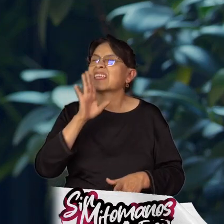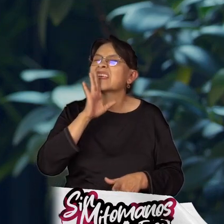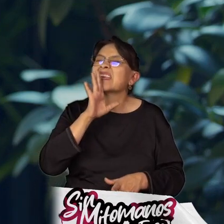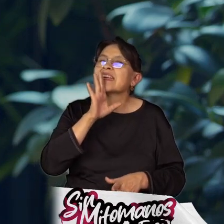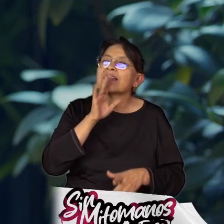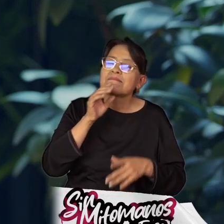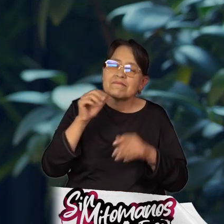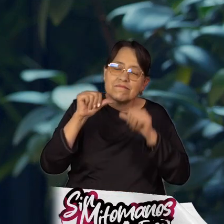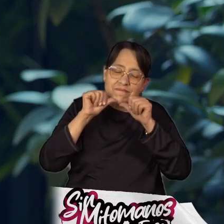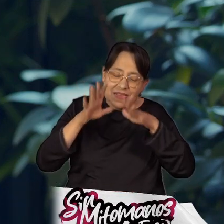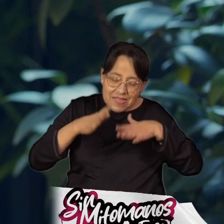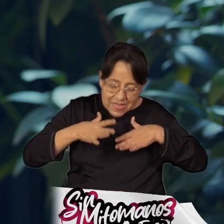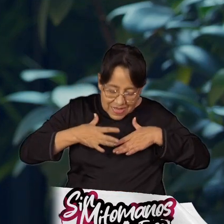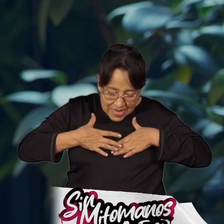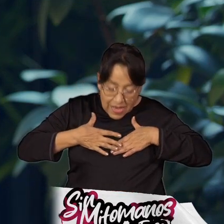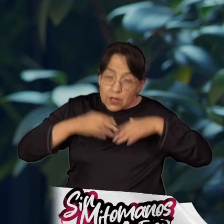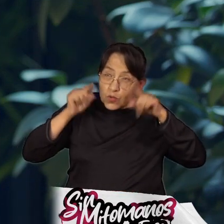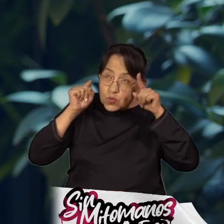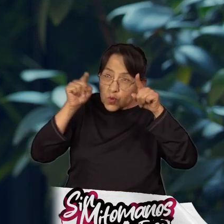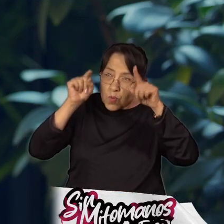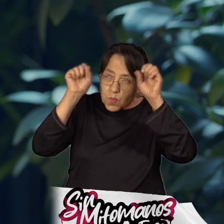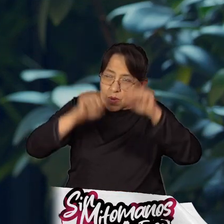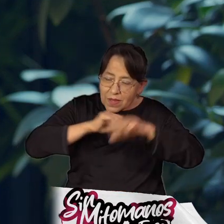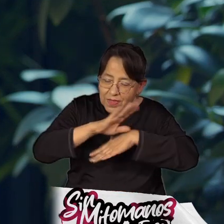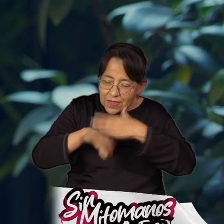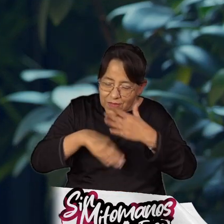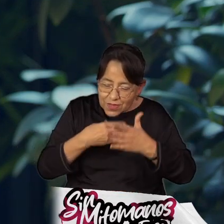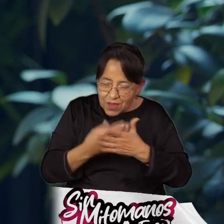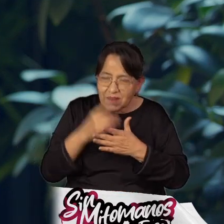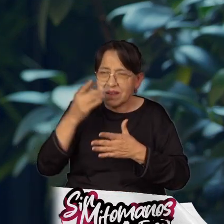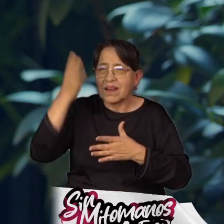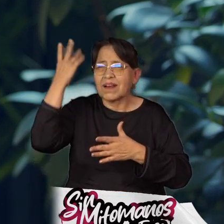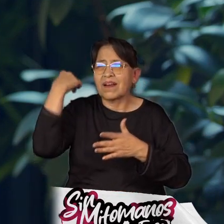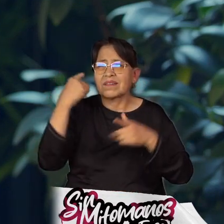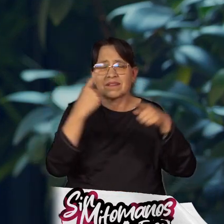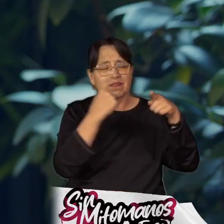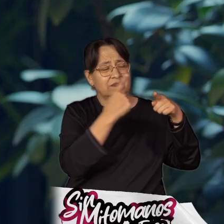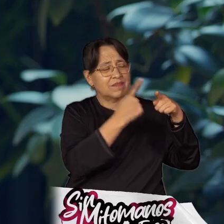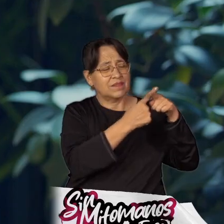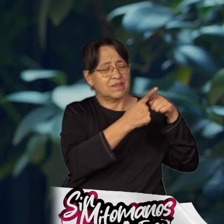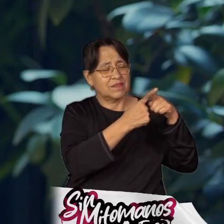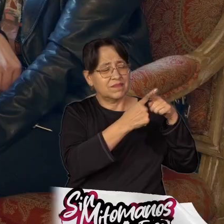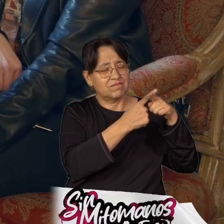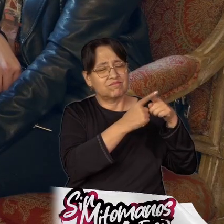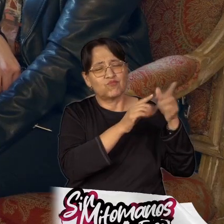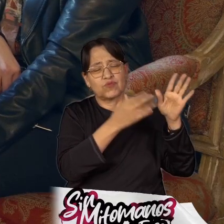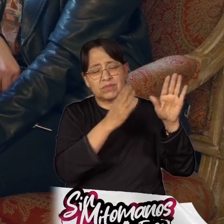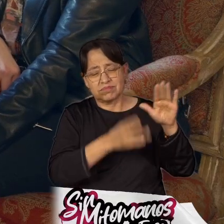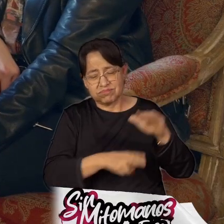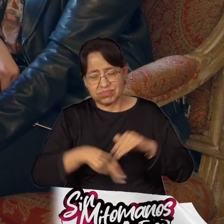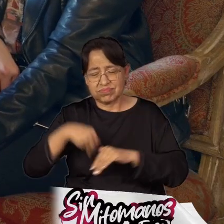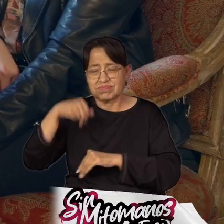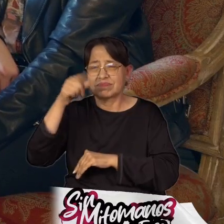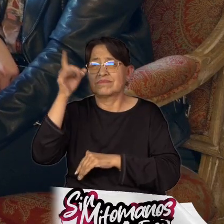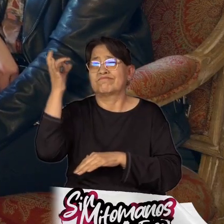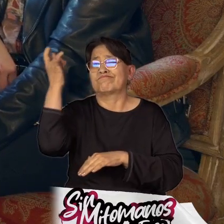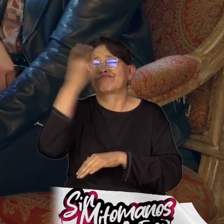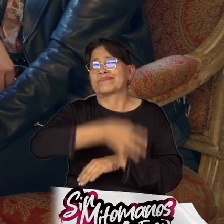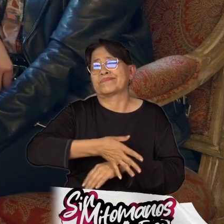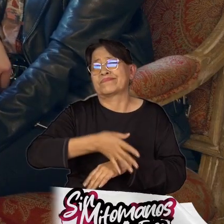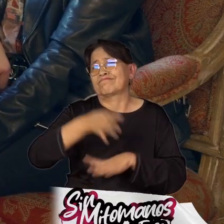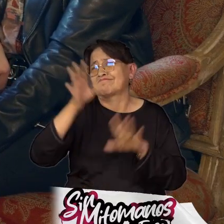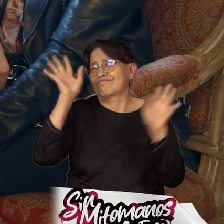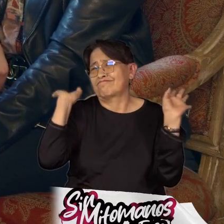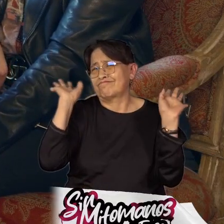nuestra bendición procede de aquel que todo lo puede, de aquel que ya venció, de aquel que nos ama,